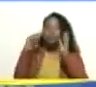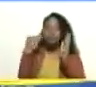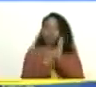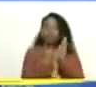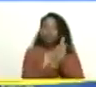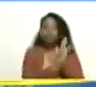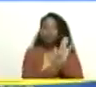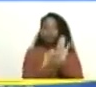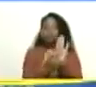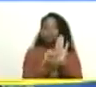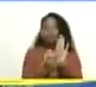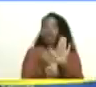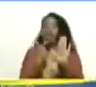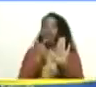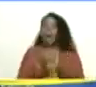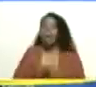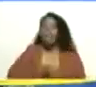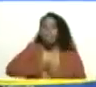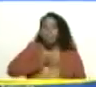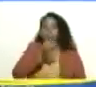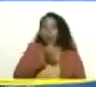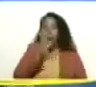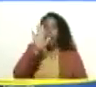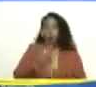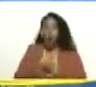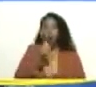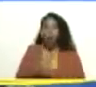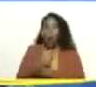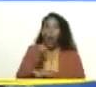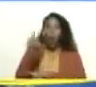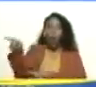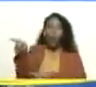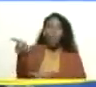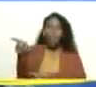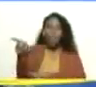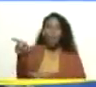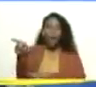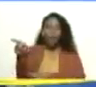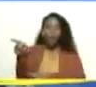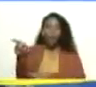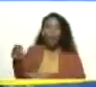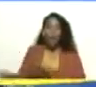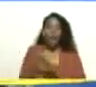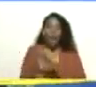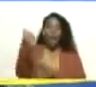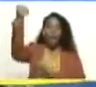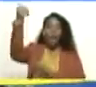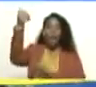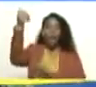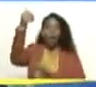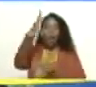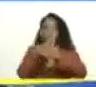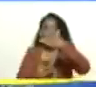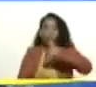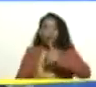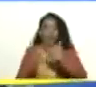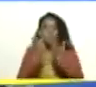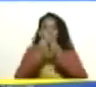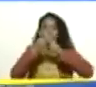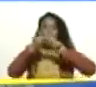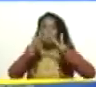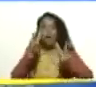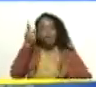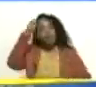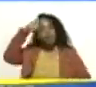Trump ha declarado su culpabilidad en crímenes de lesa humanidad contra El noble y Pacífico pueblo de